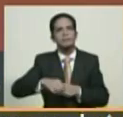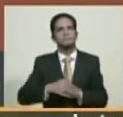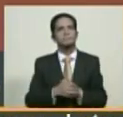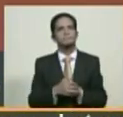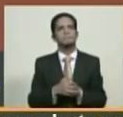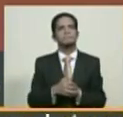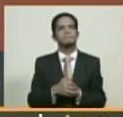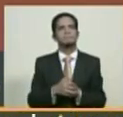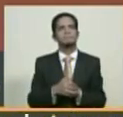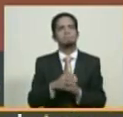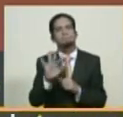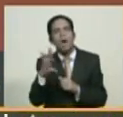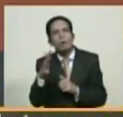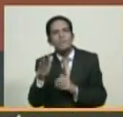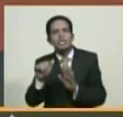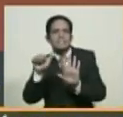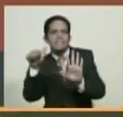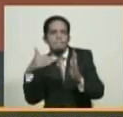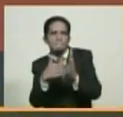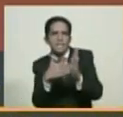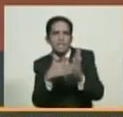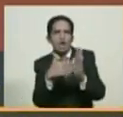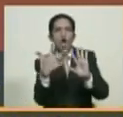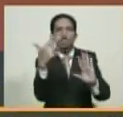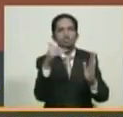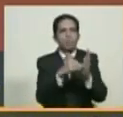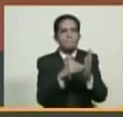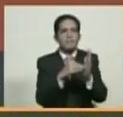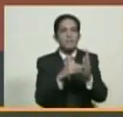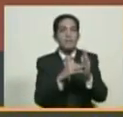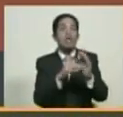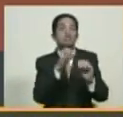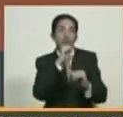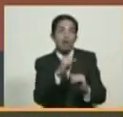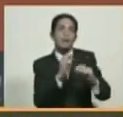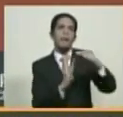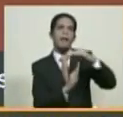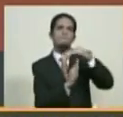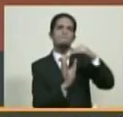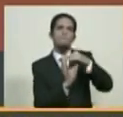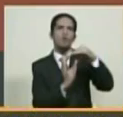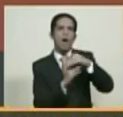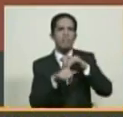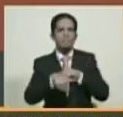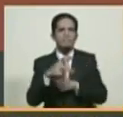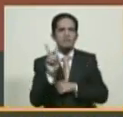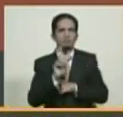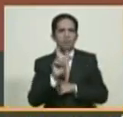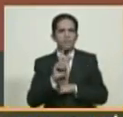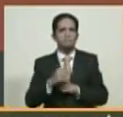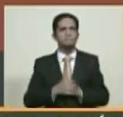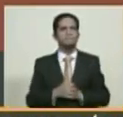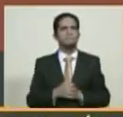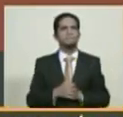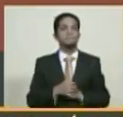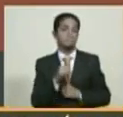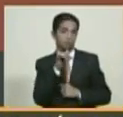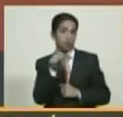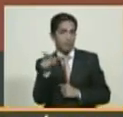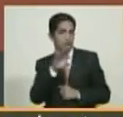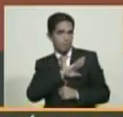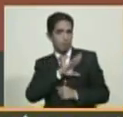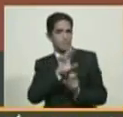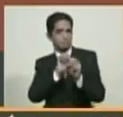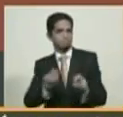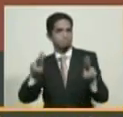apenas entre unos 6.000 y 8.000 son considerados refugiados. Son cifras oficiales también del ACNUR. ¿Quiere esto decir